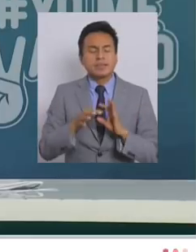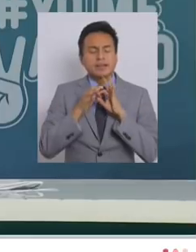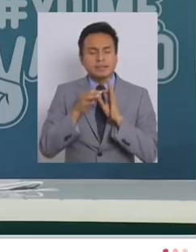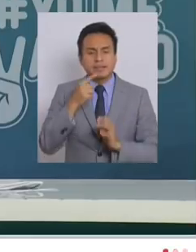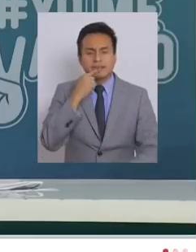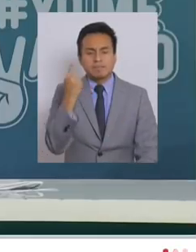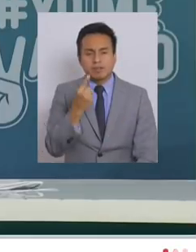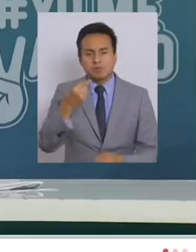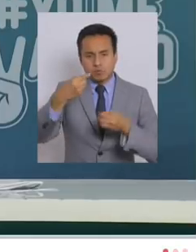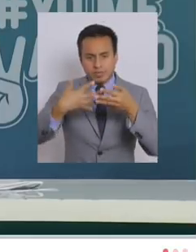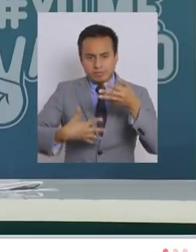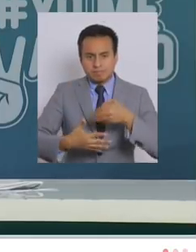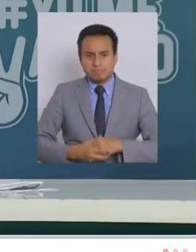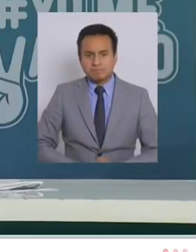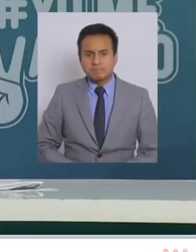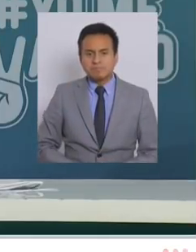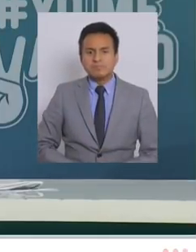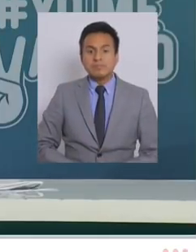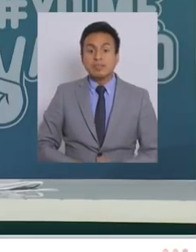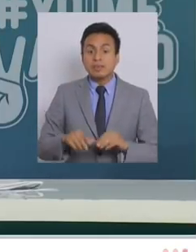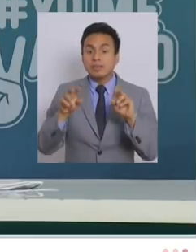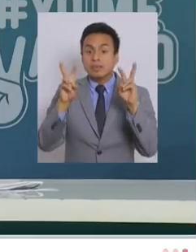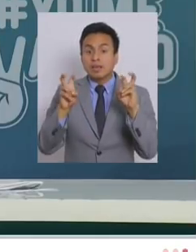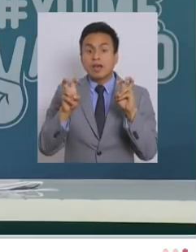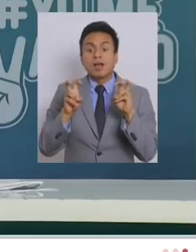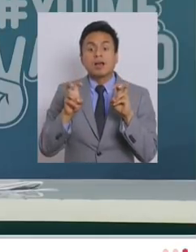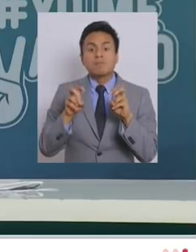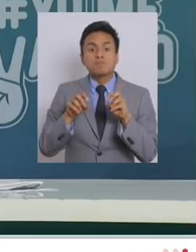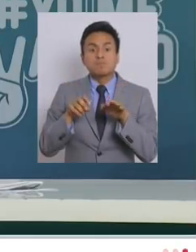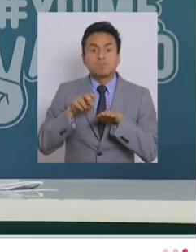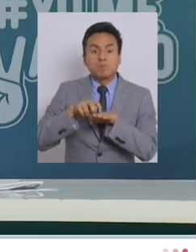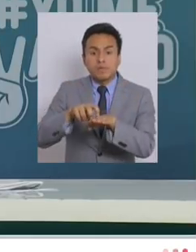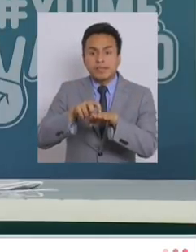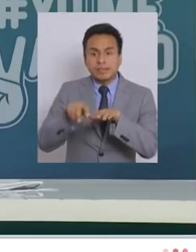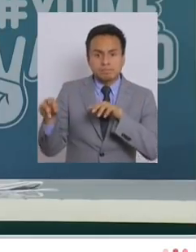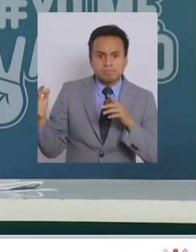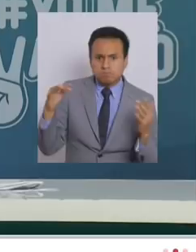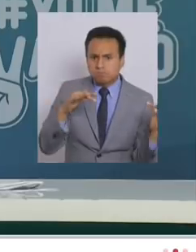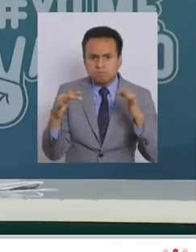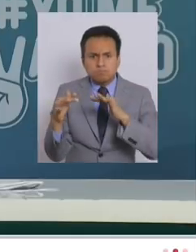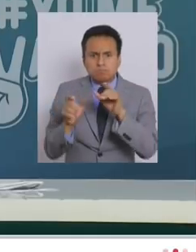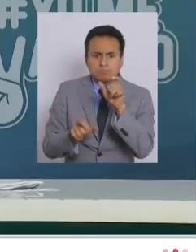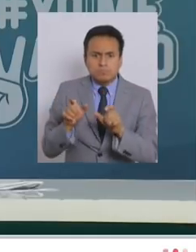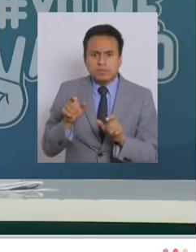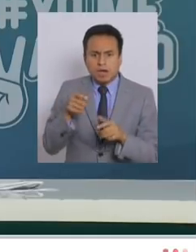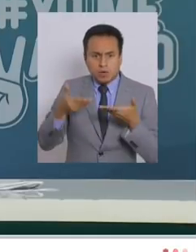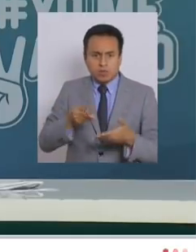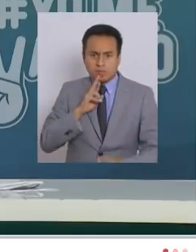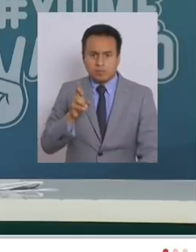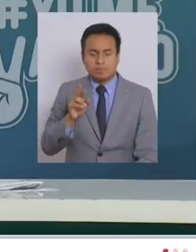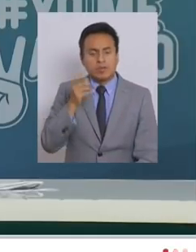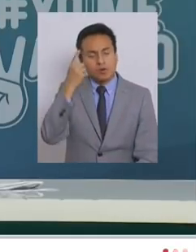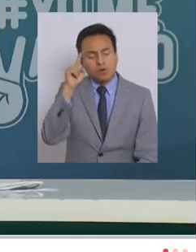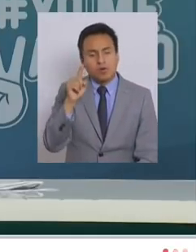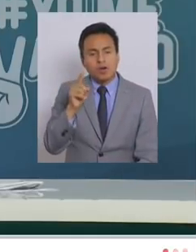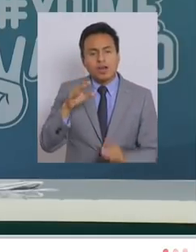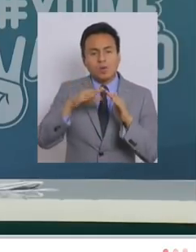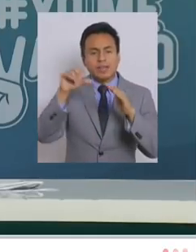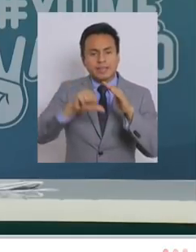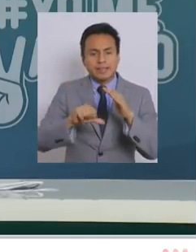preguntas con respecto a la movilidad la voy a responder de inmediato porque en realidad hay que recordar que la cuarentena en la región